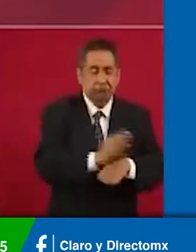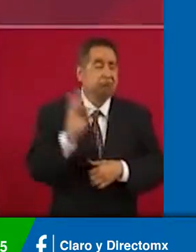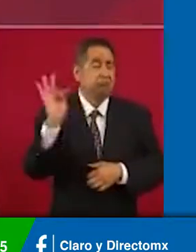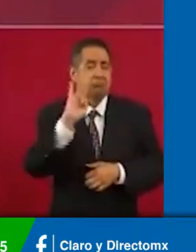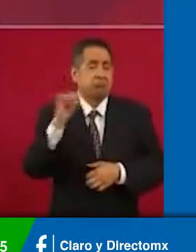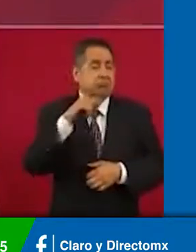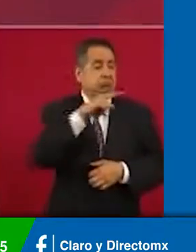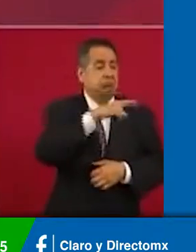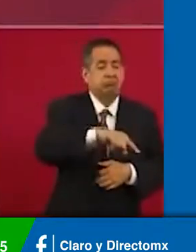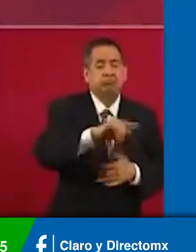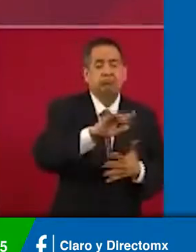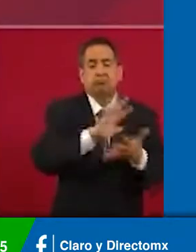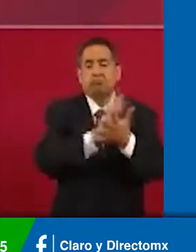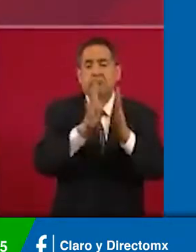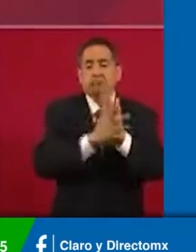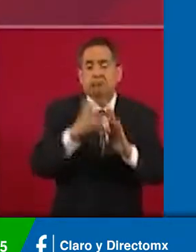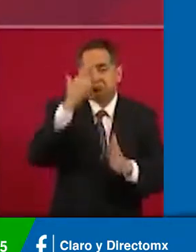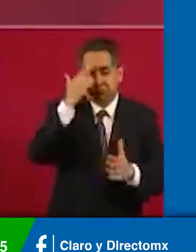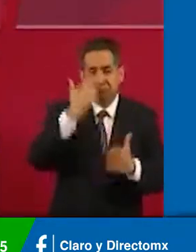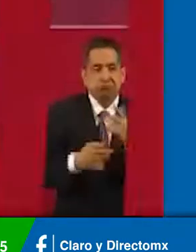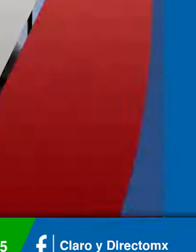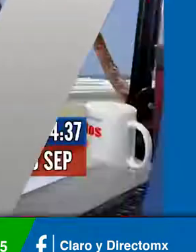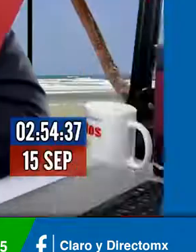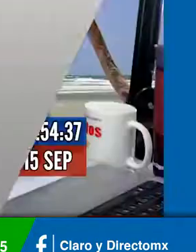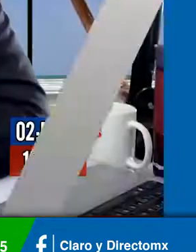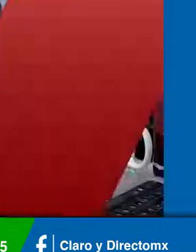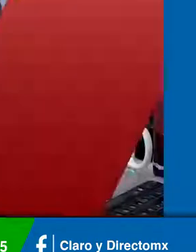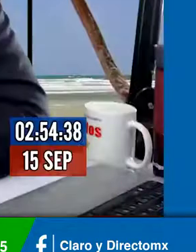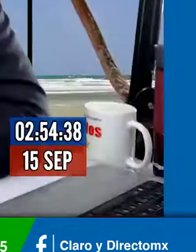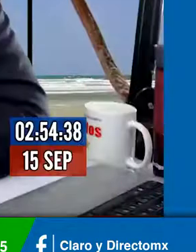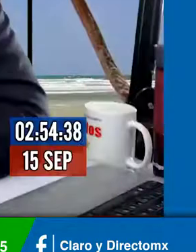de delitos por parte de los expresidentes?